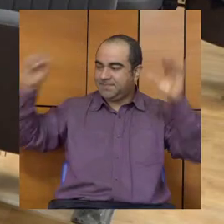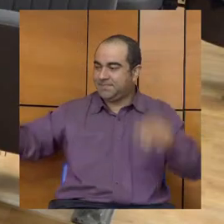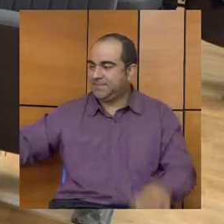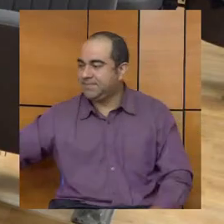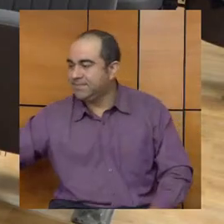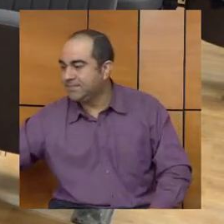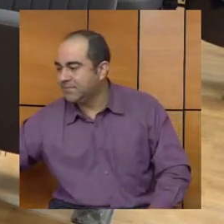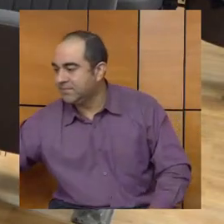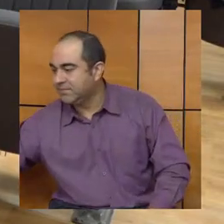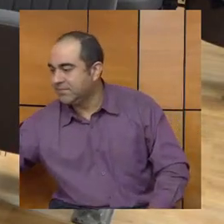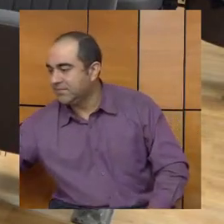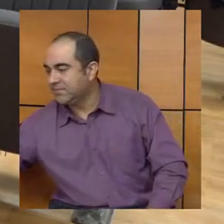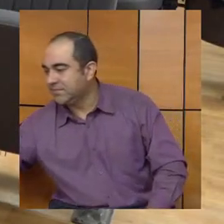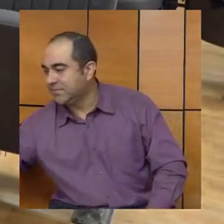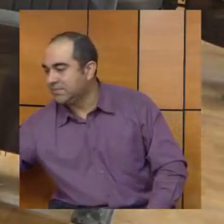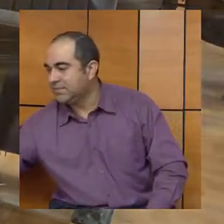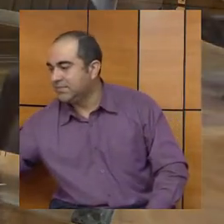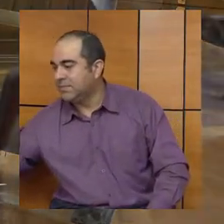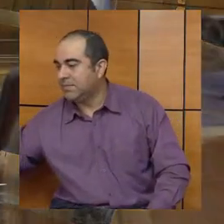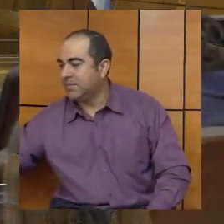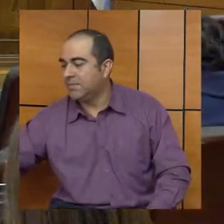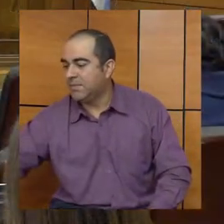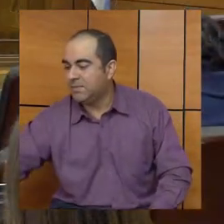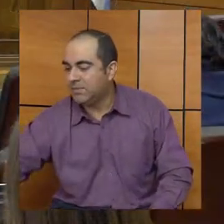Agradecemos las palabras del decano de la Facultad de...